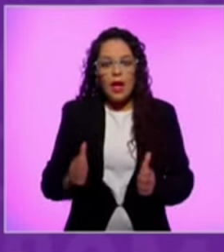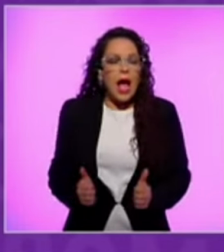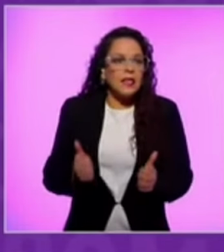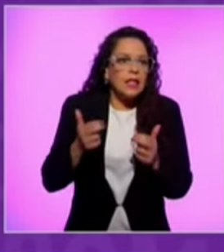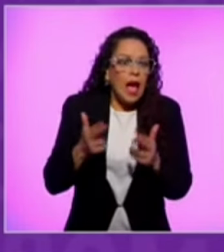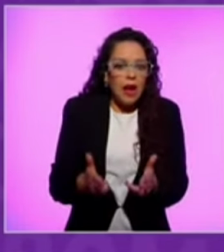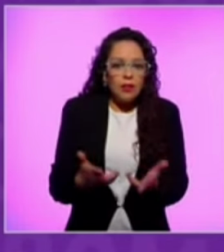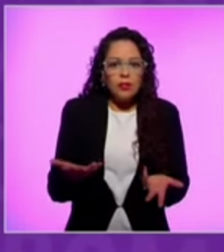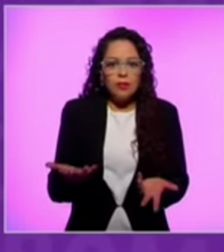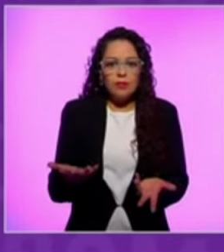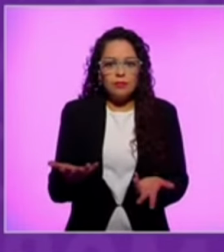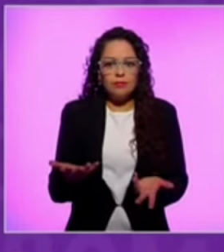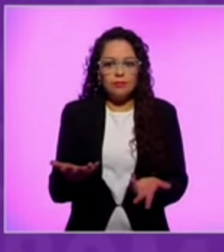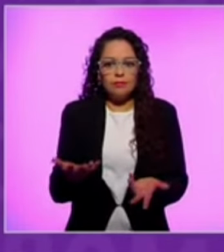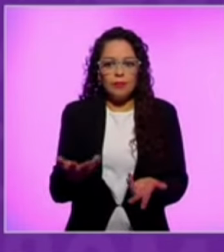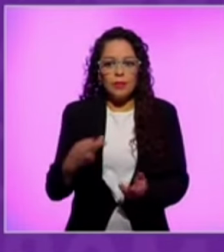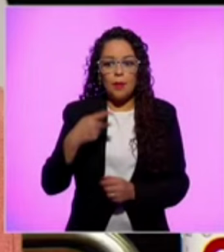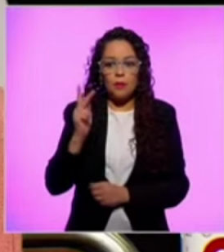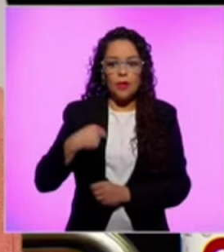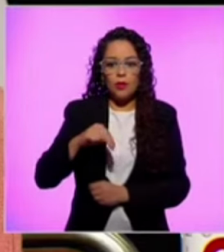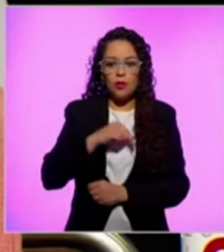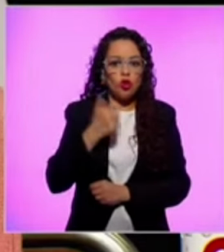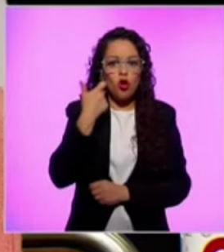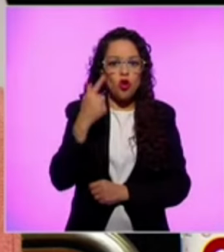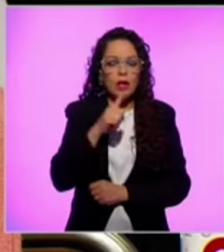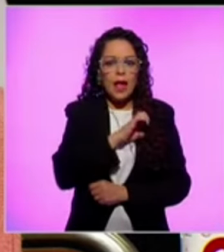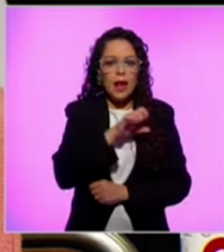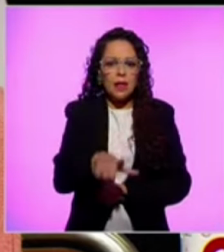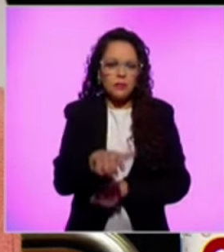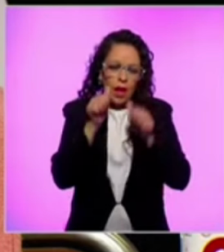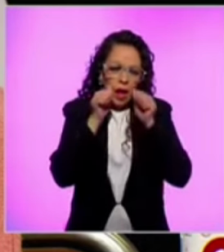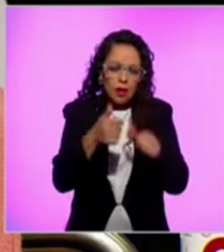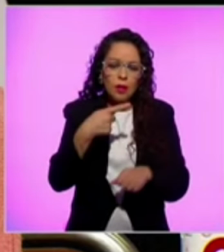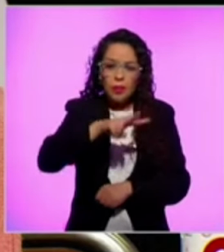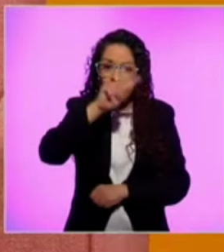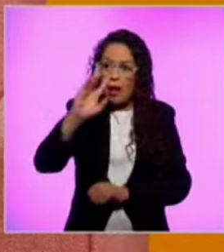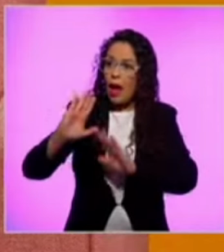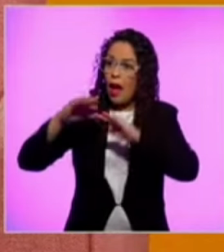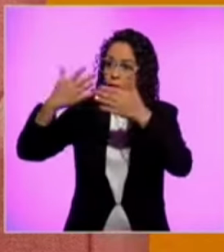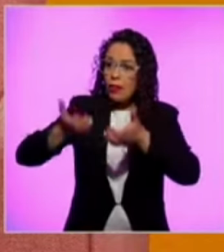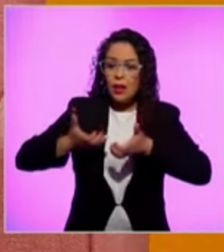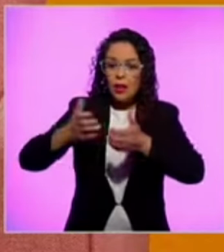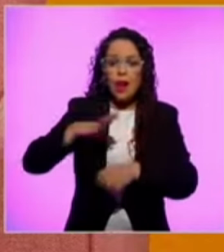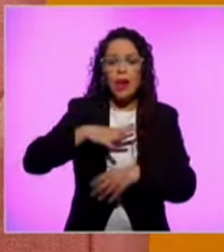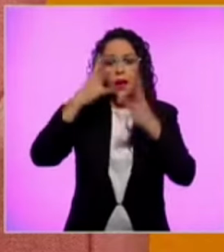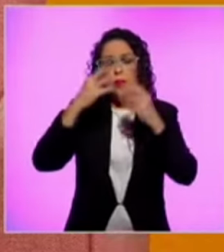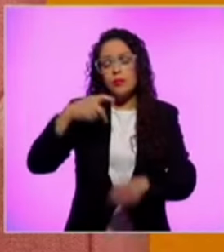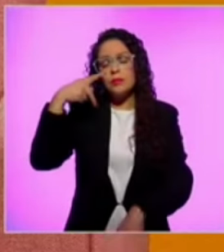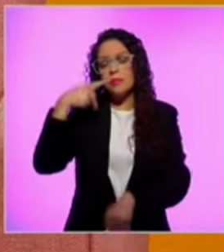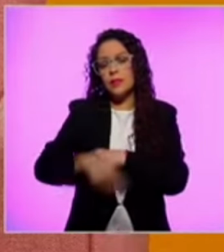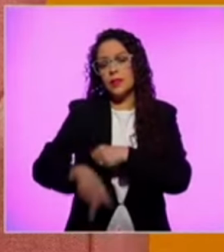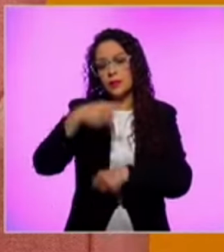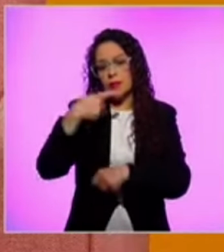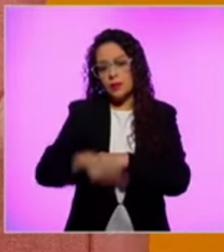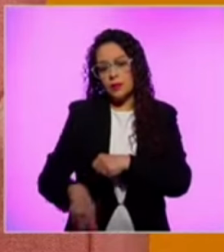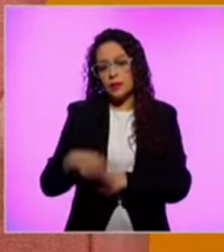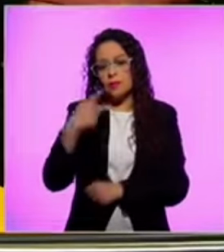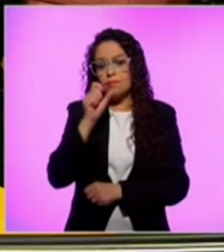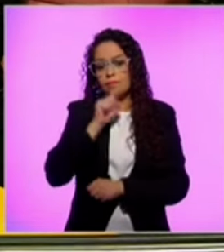queremos un trato especial. Pero te das cuenta que hay muchos peligros en la calle. Pero también tienes que entender que tiene que